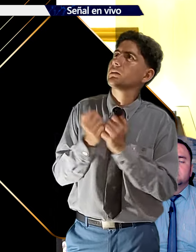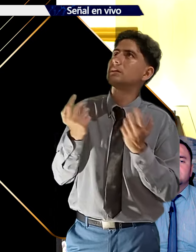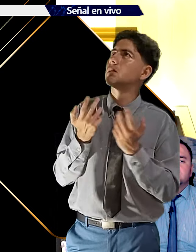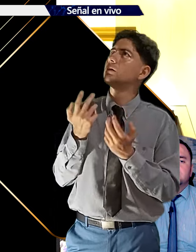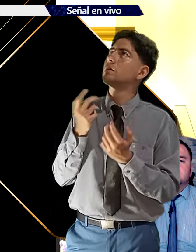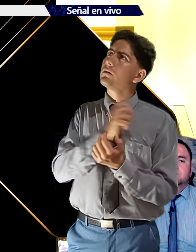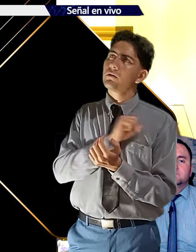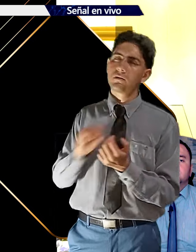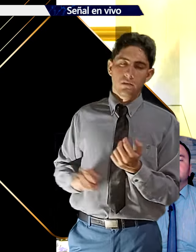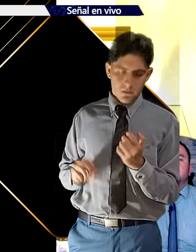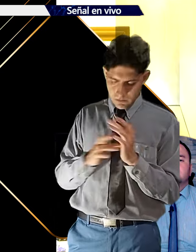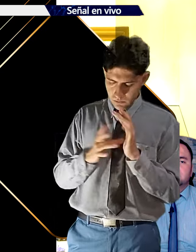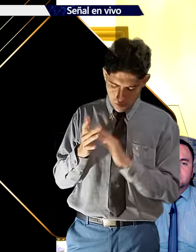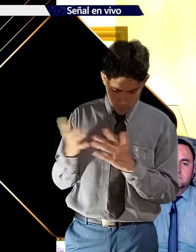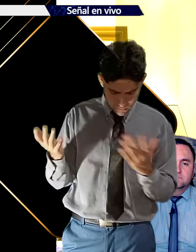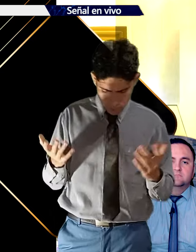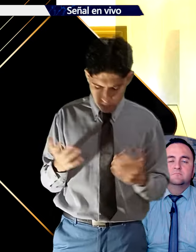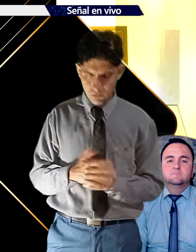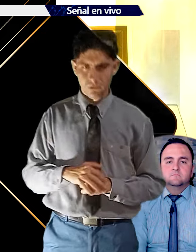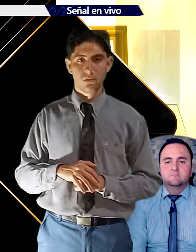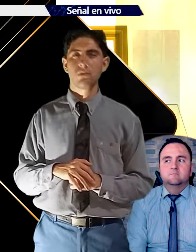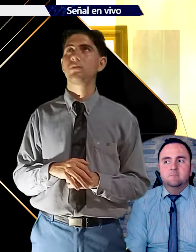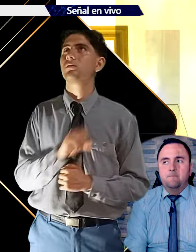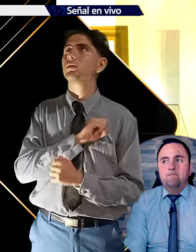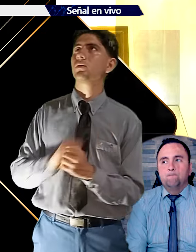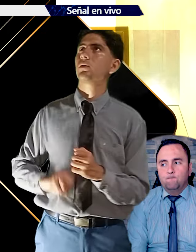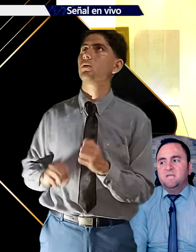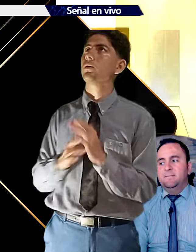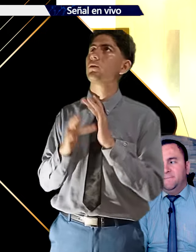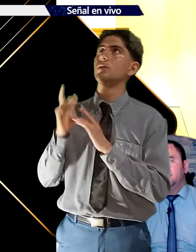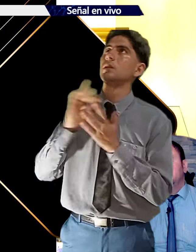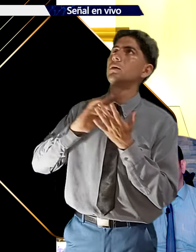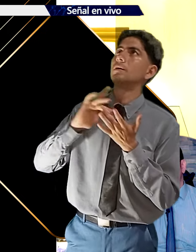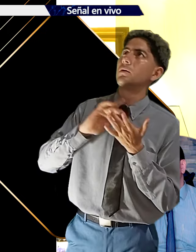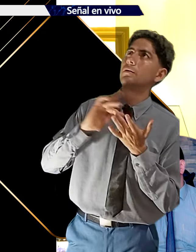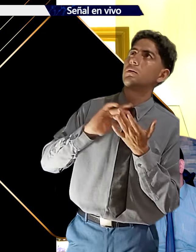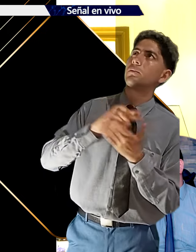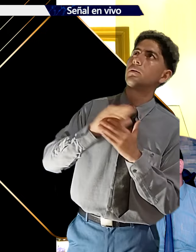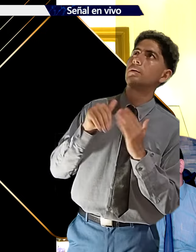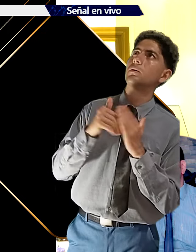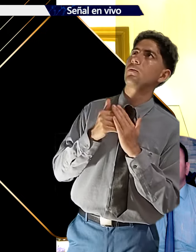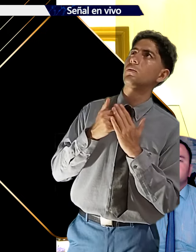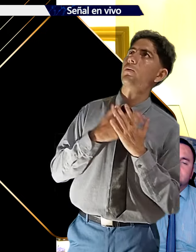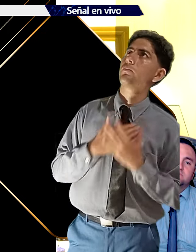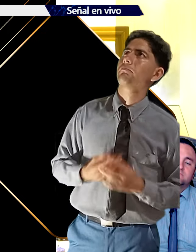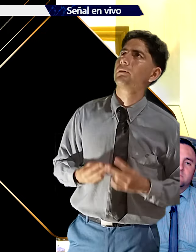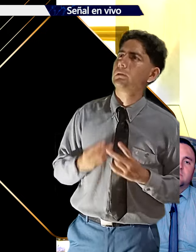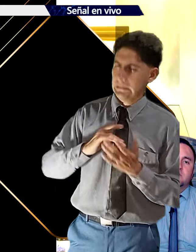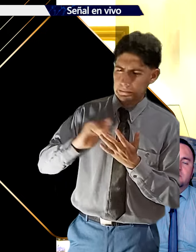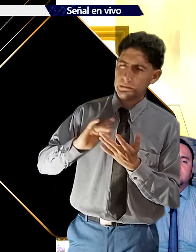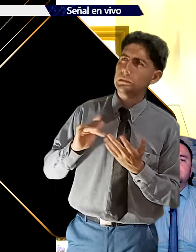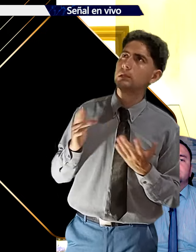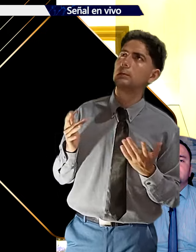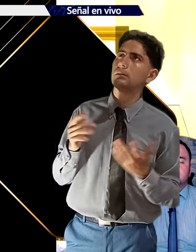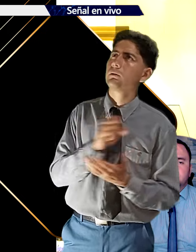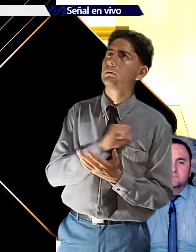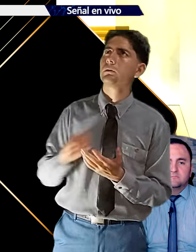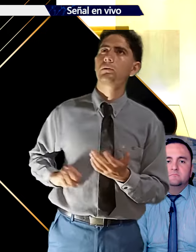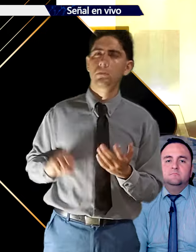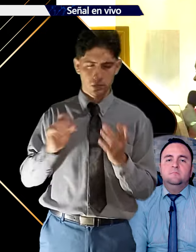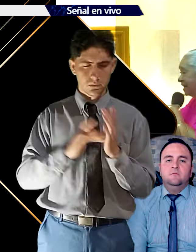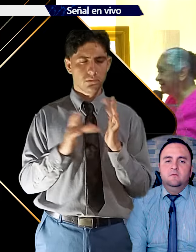no, pero Dios comenzó a llevarme. Cuando tú dices, examíname, oh Dios, pruébame, me gustan mucho las palabras de David: lávame, límpiame y purifícame. Lavar es